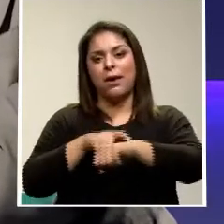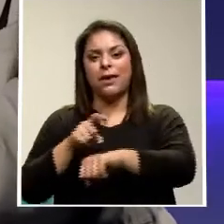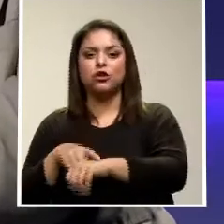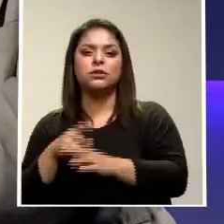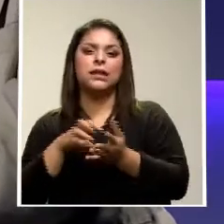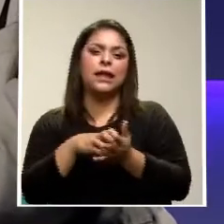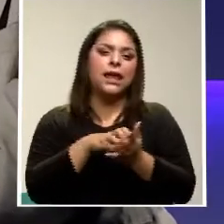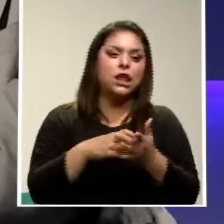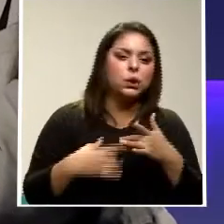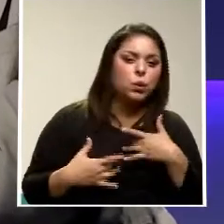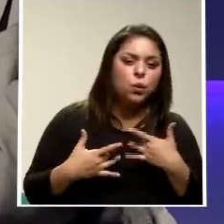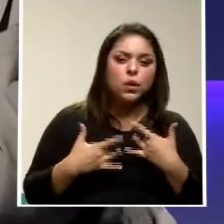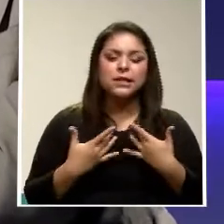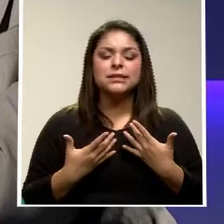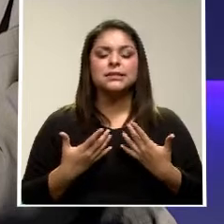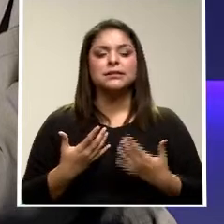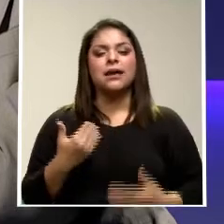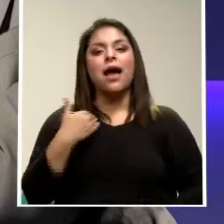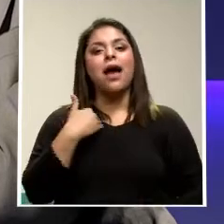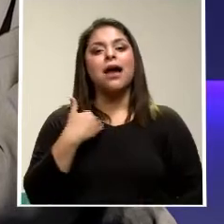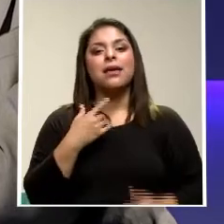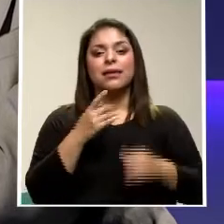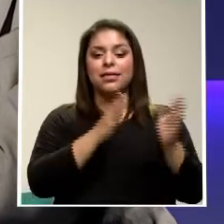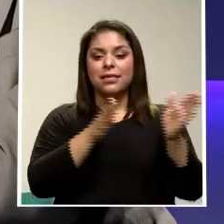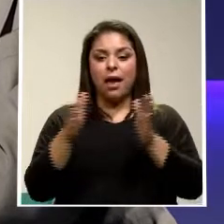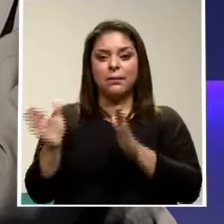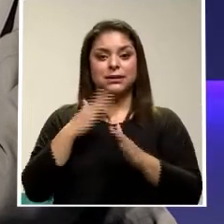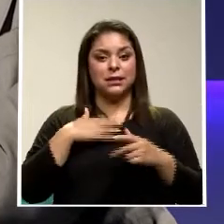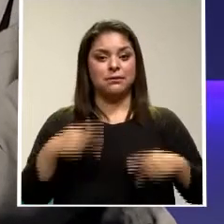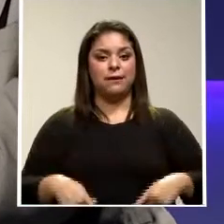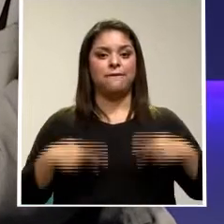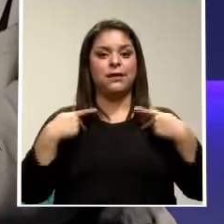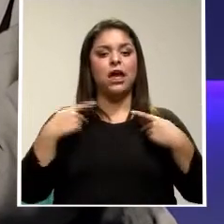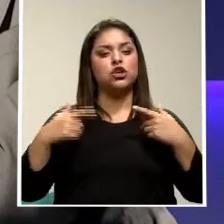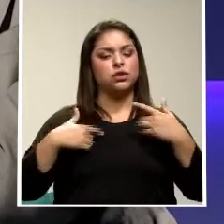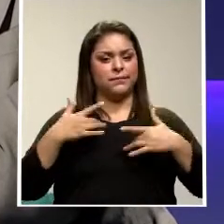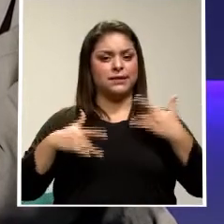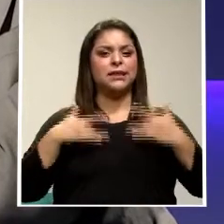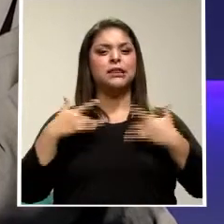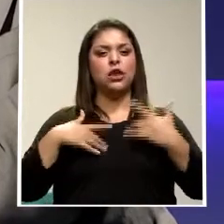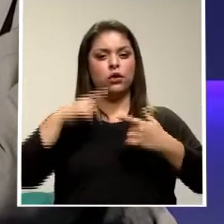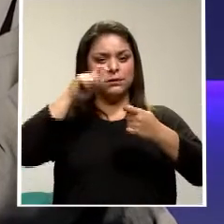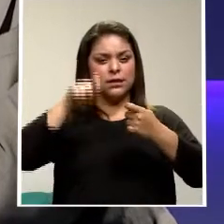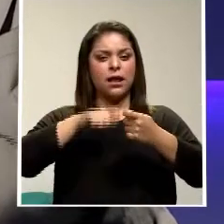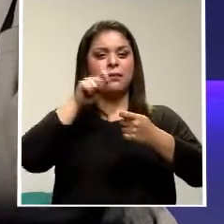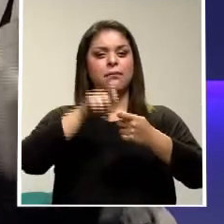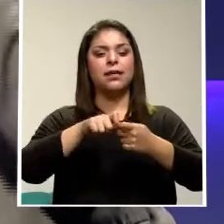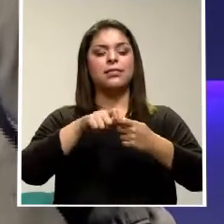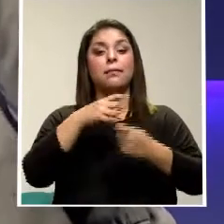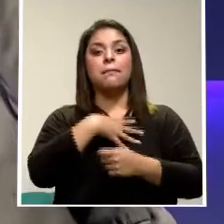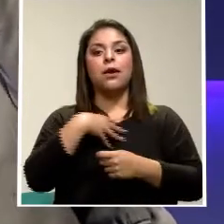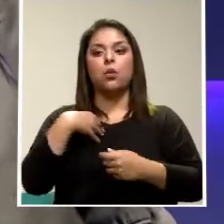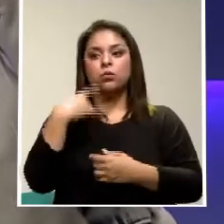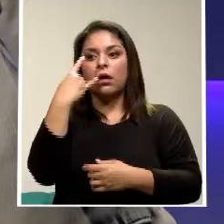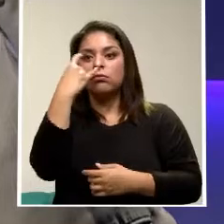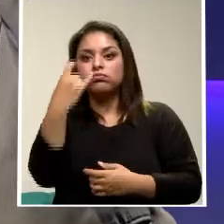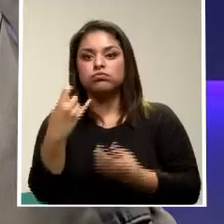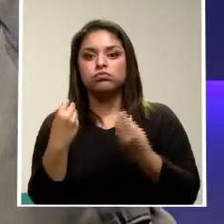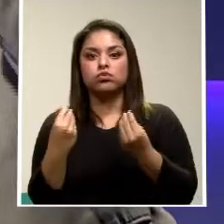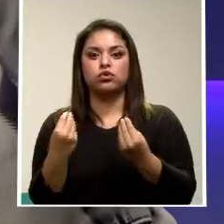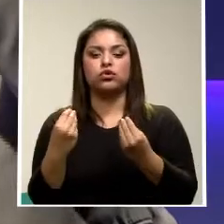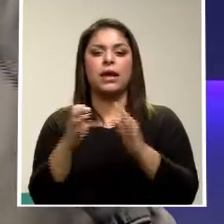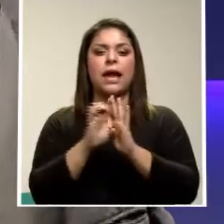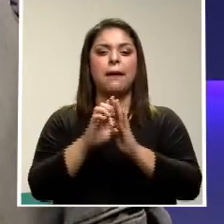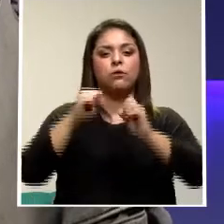inquietudes. Ha habido etapas de mi vida en donde me he sentido particularmente atraído por